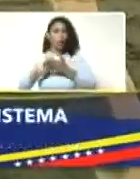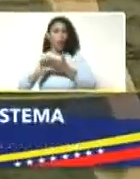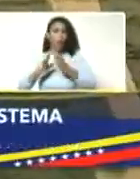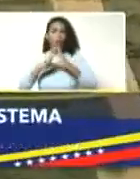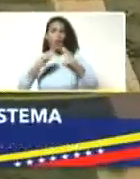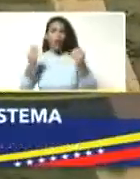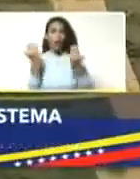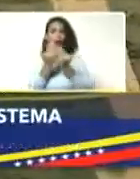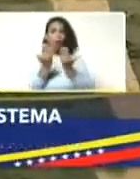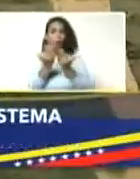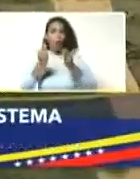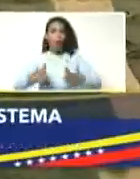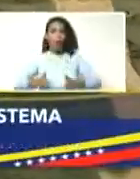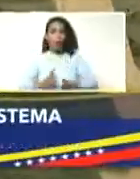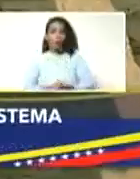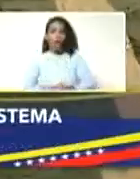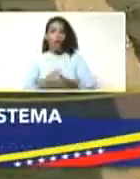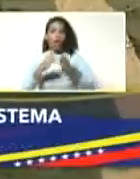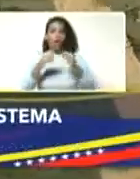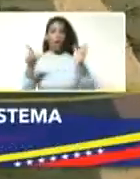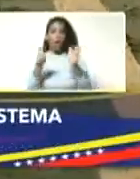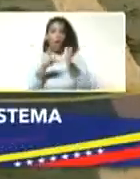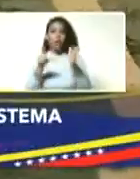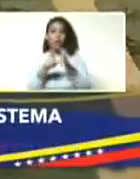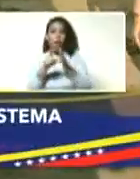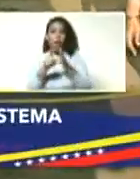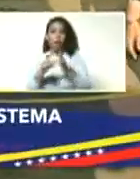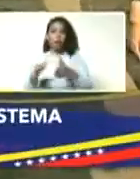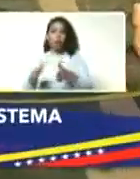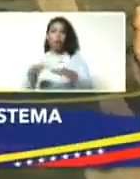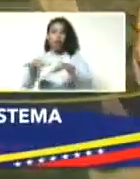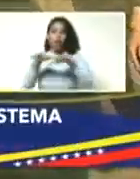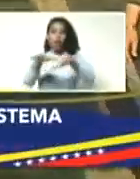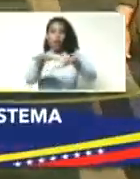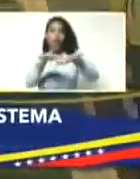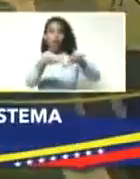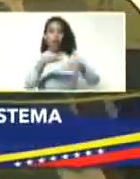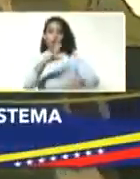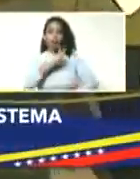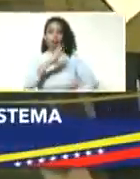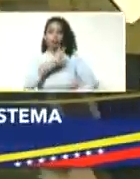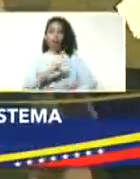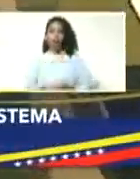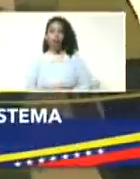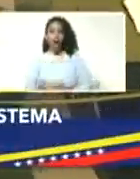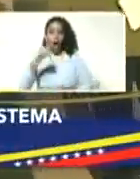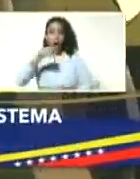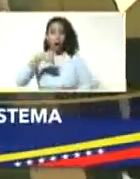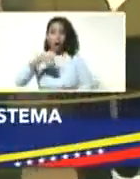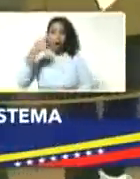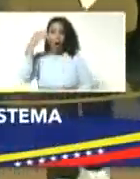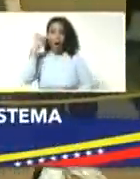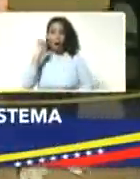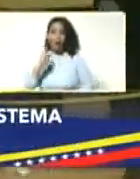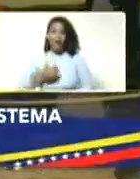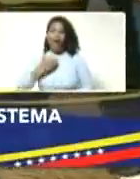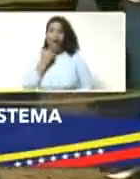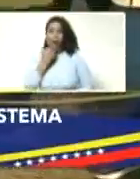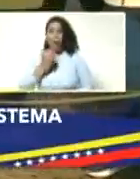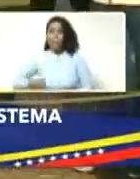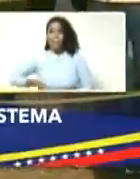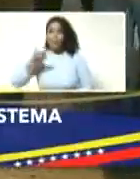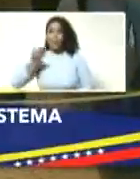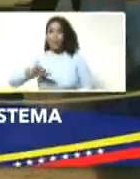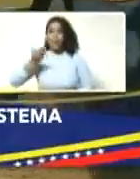escuelas, recuperar todos los liceos. Mira, Andri, aquí tenemos algo importante,